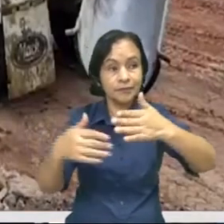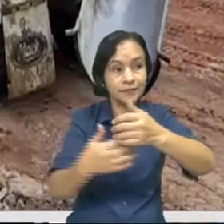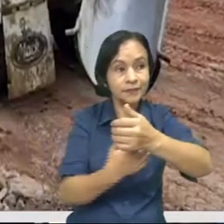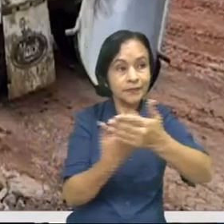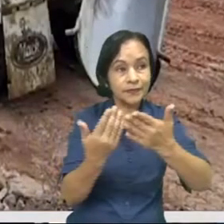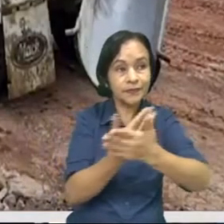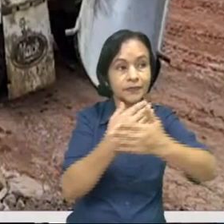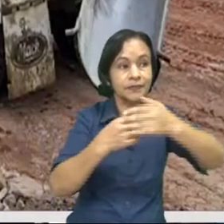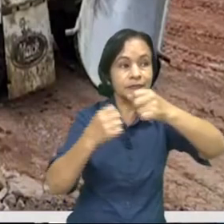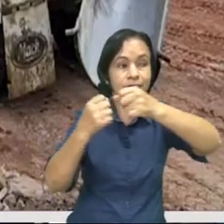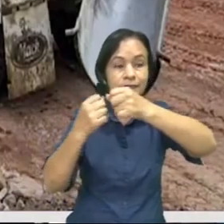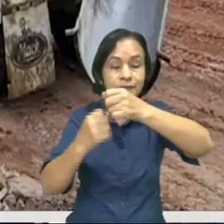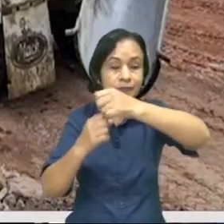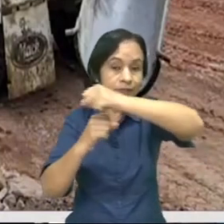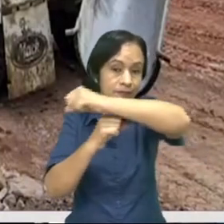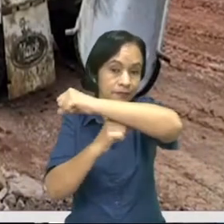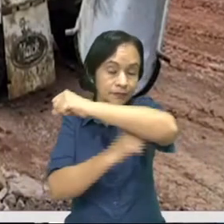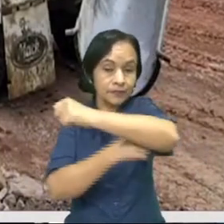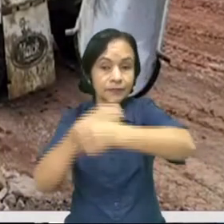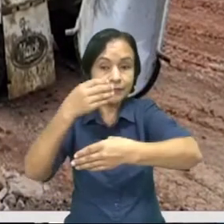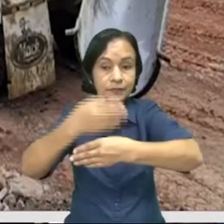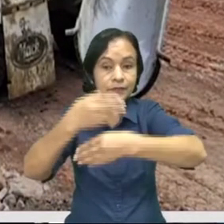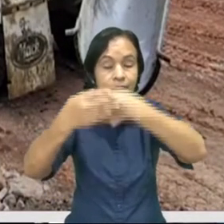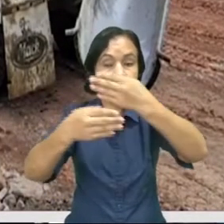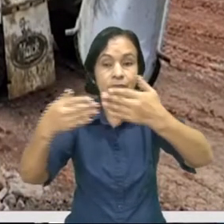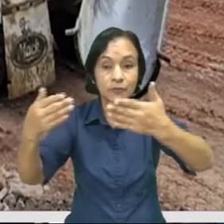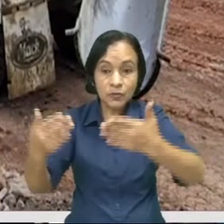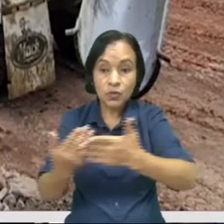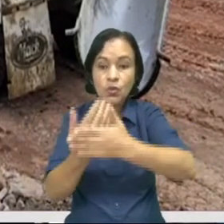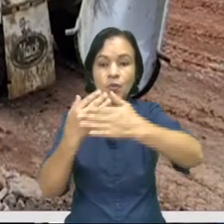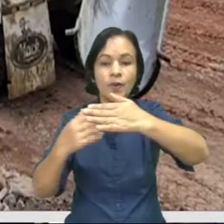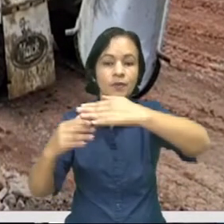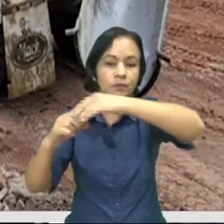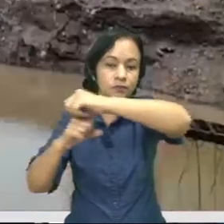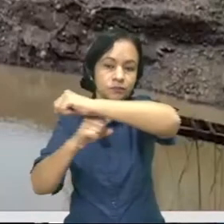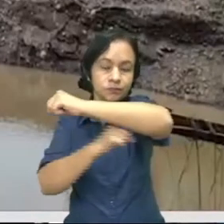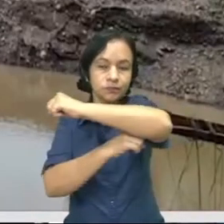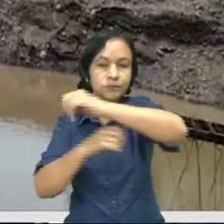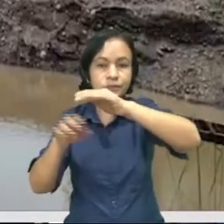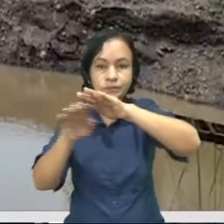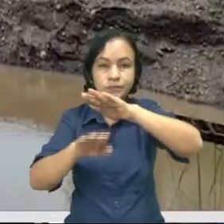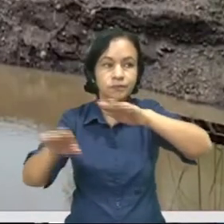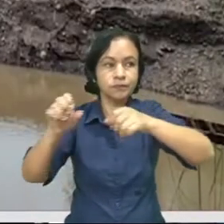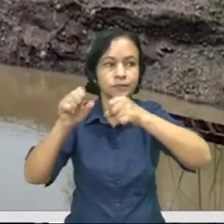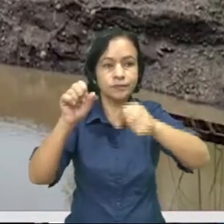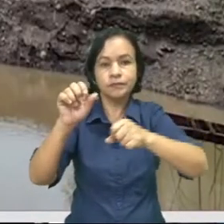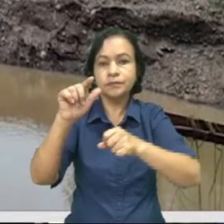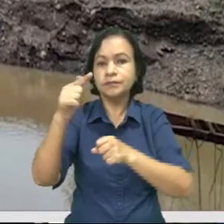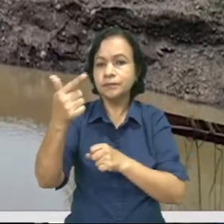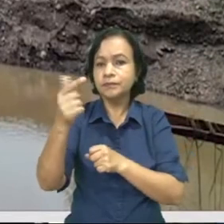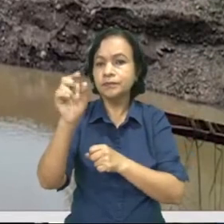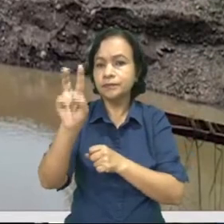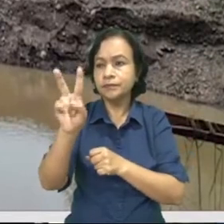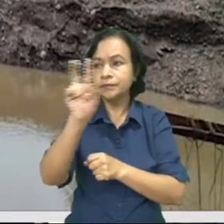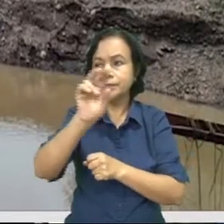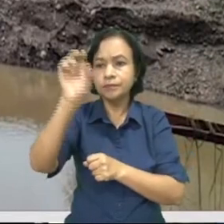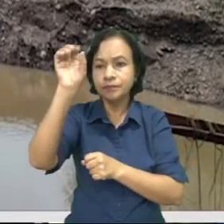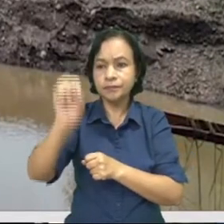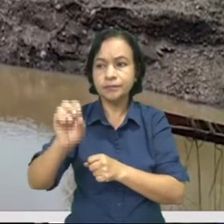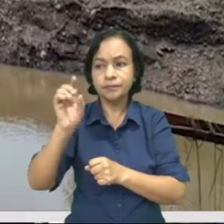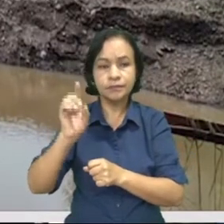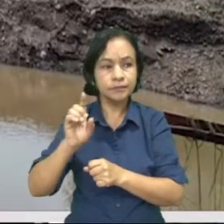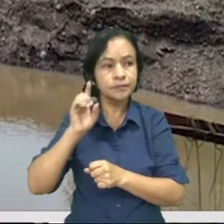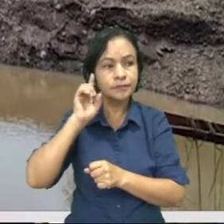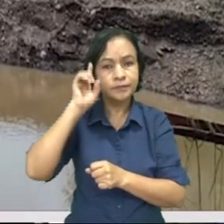estamos avanzando en la construcción de un nuevo puente. Ya tenemos el 72% de